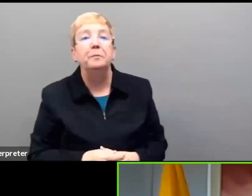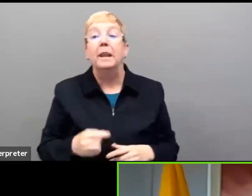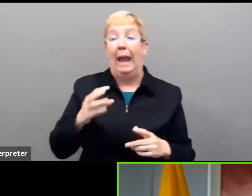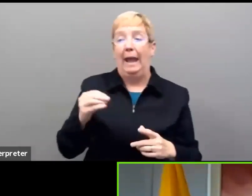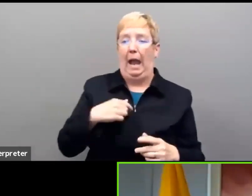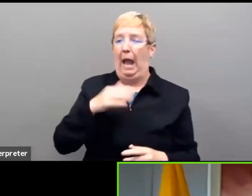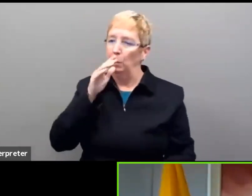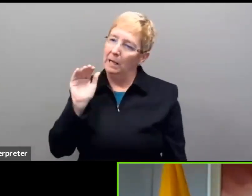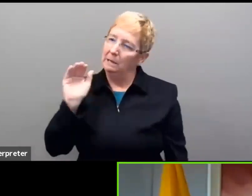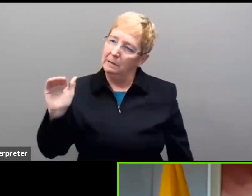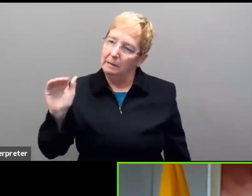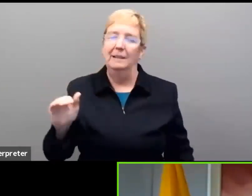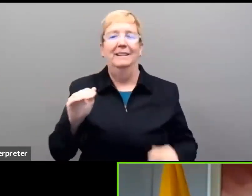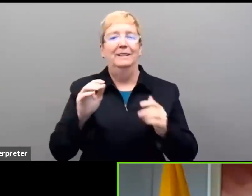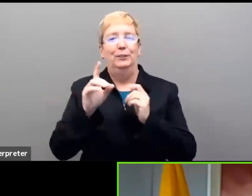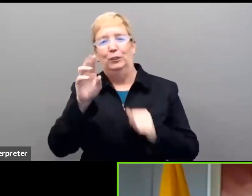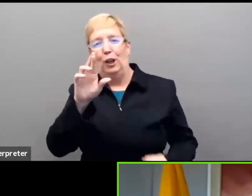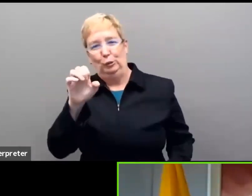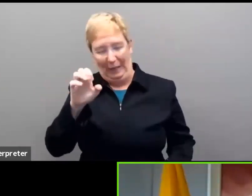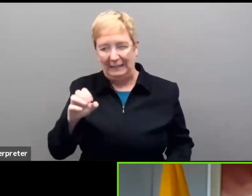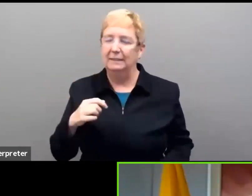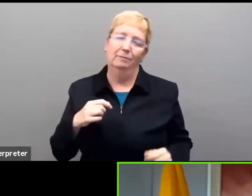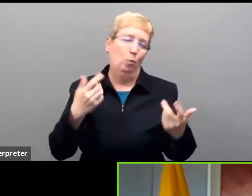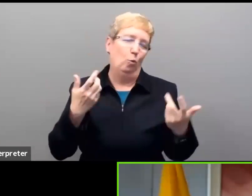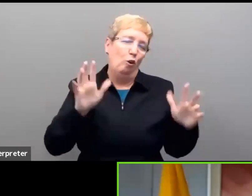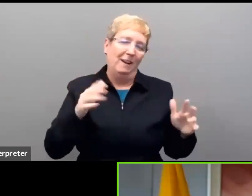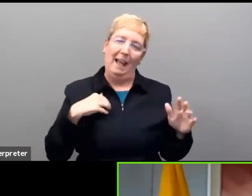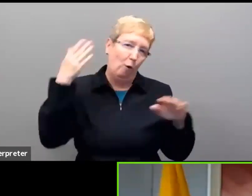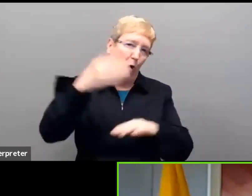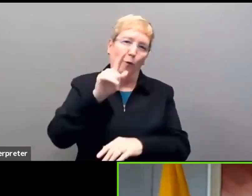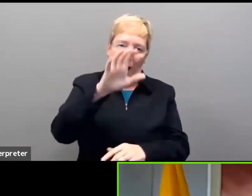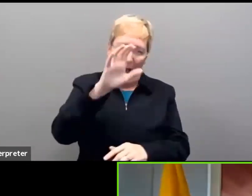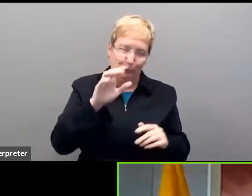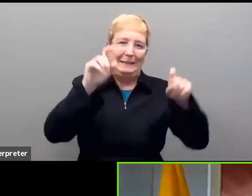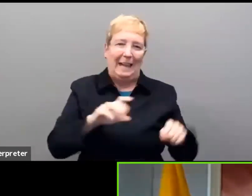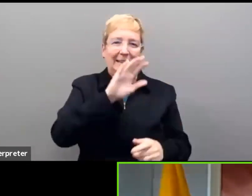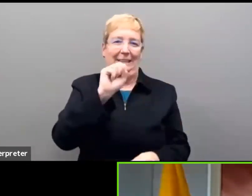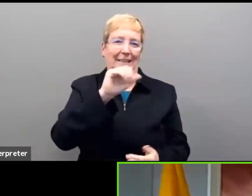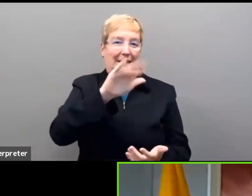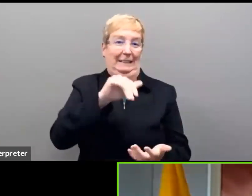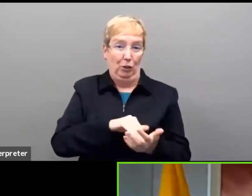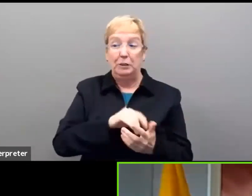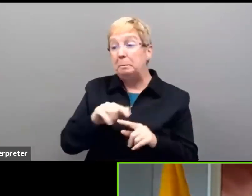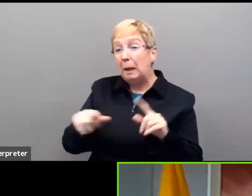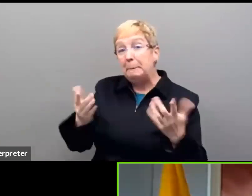que demostrar mi comprobante de vacunación cuando los fui a visitar y también ellos tienen